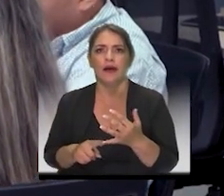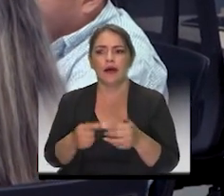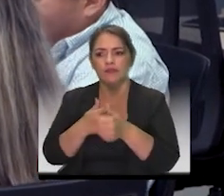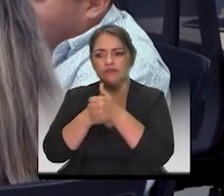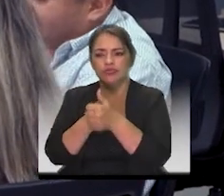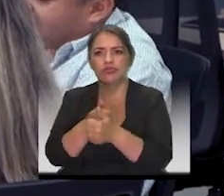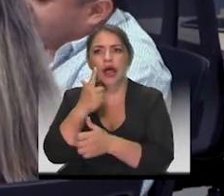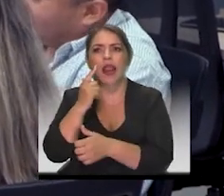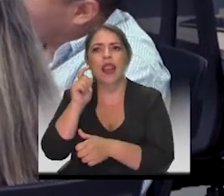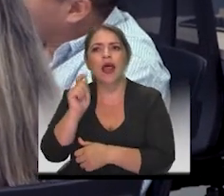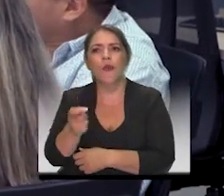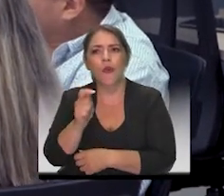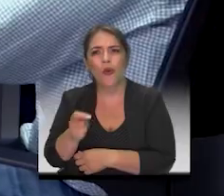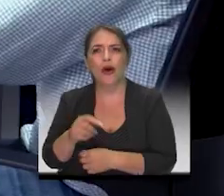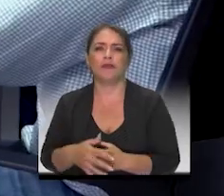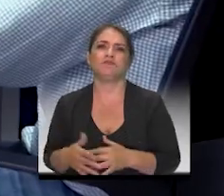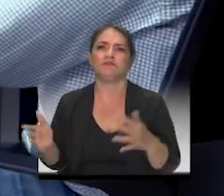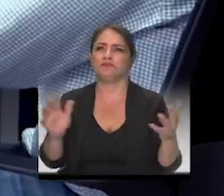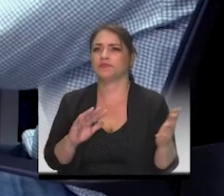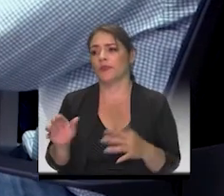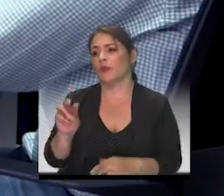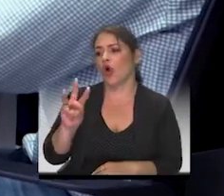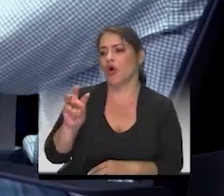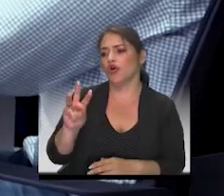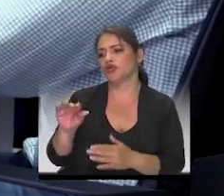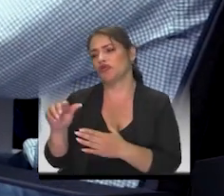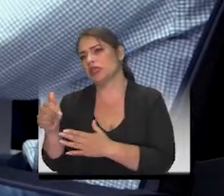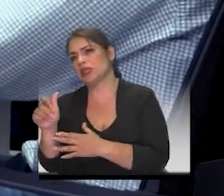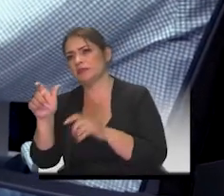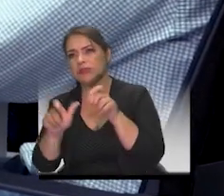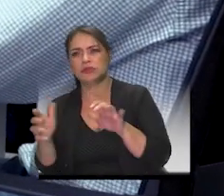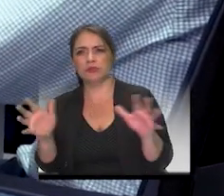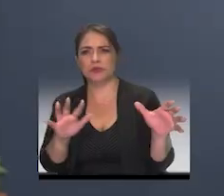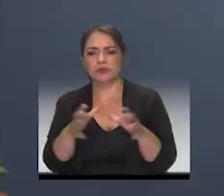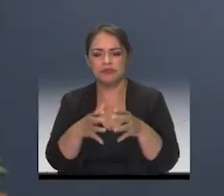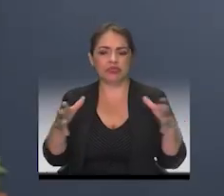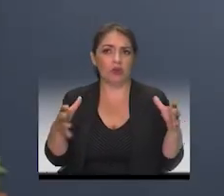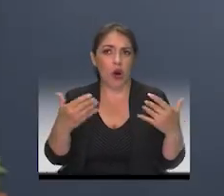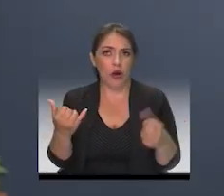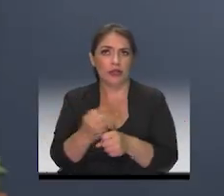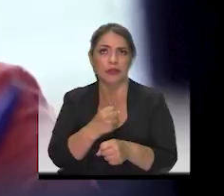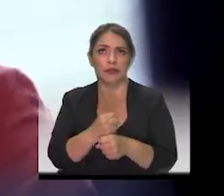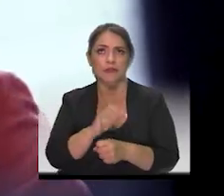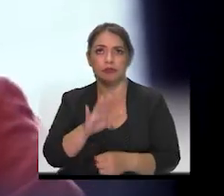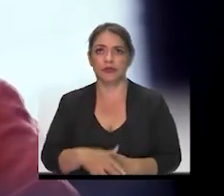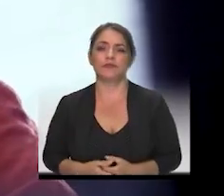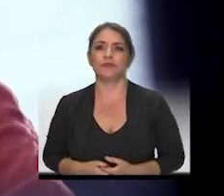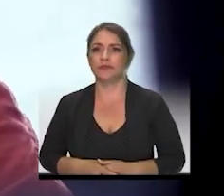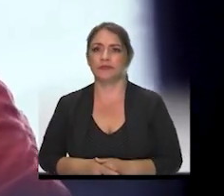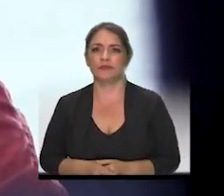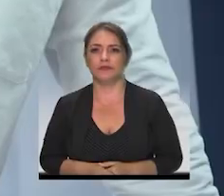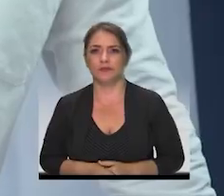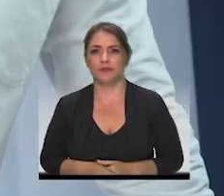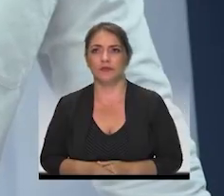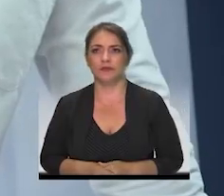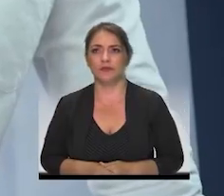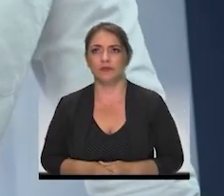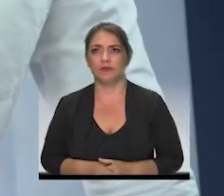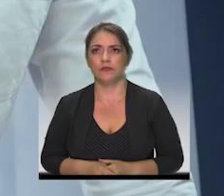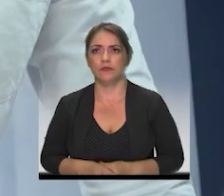acompañamiento jurídico, pueden ser entre 8 a 10 personas. Ese es el empleo que ahorita está generando nuestra compañía.